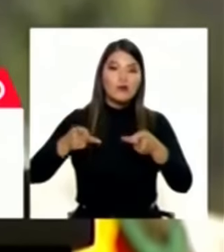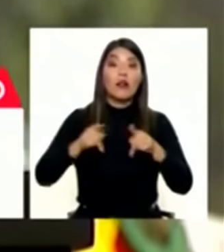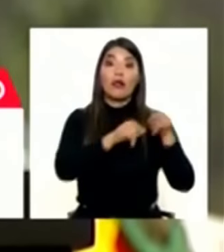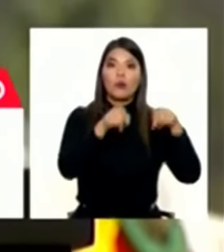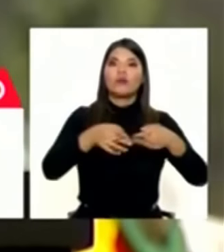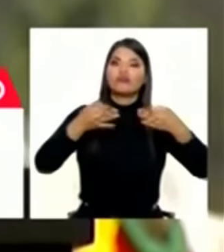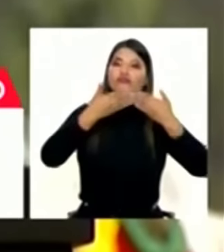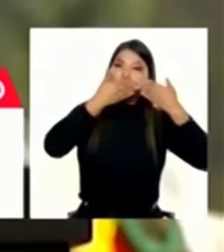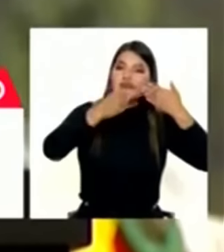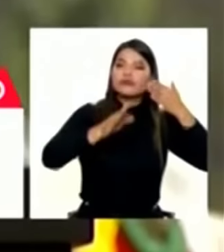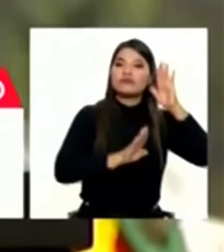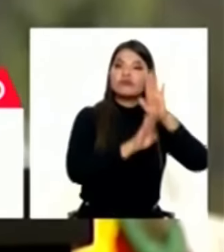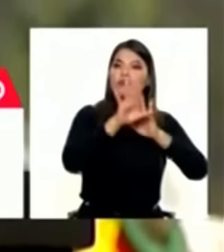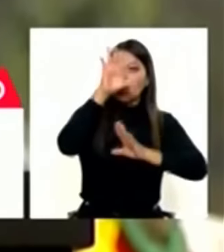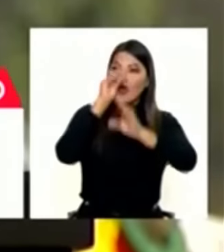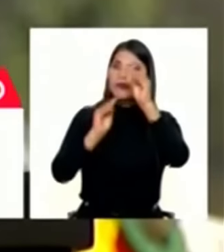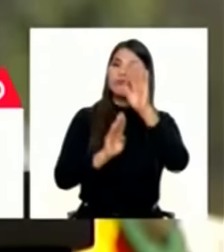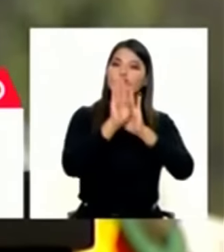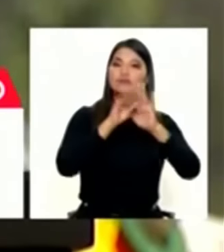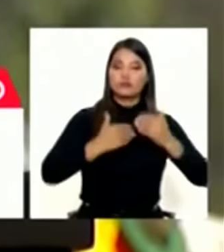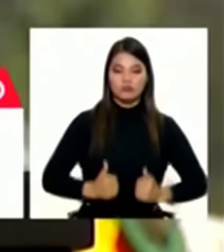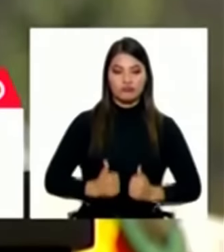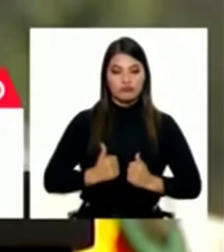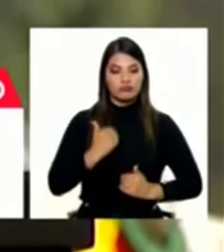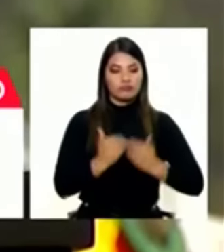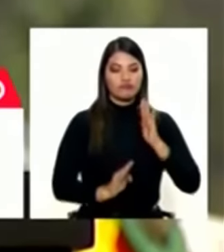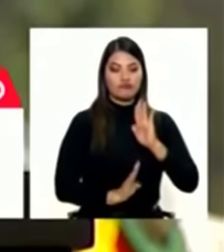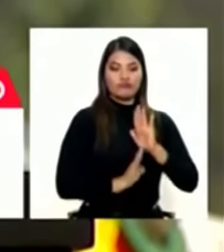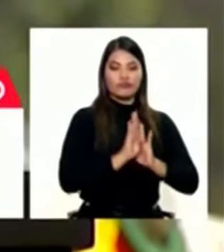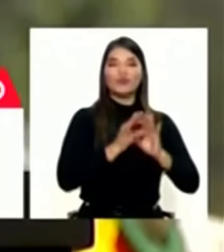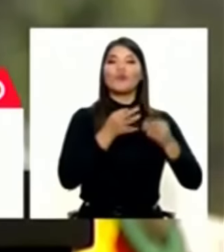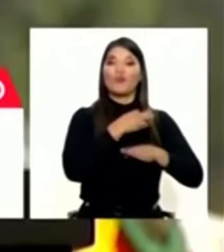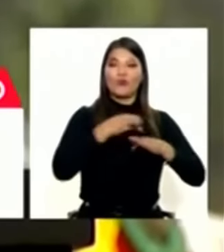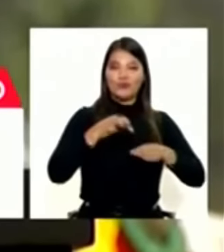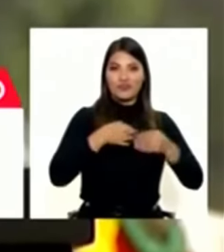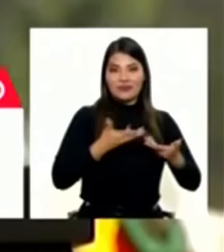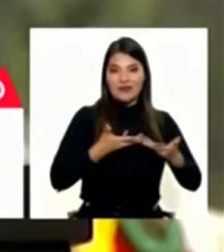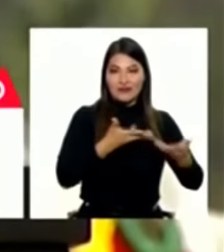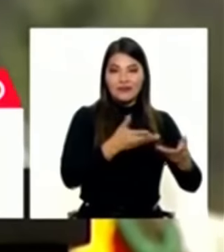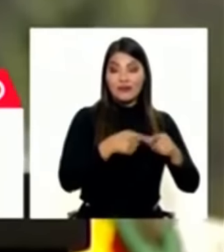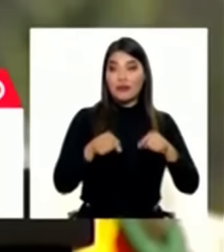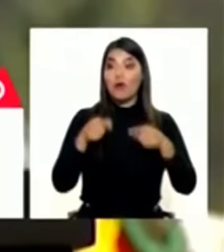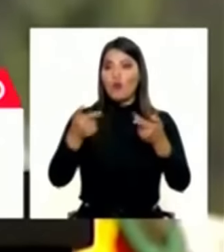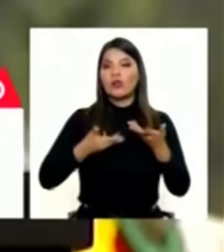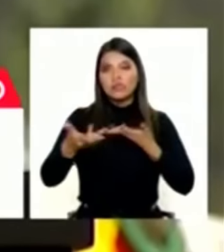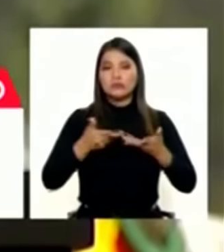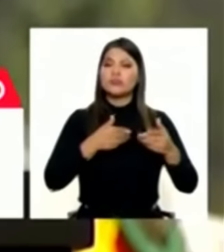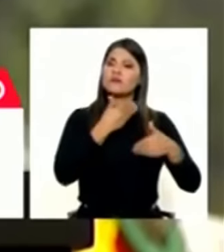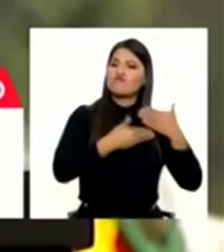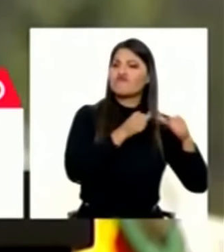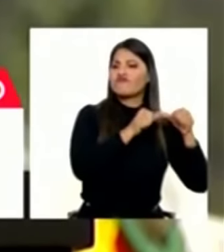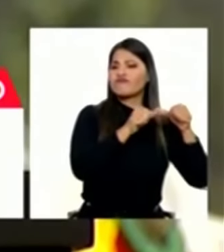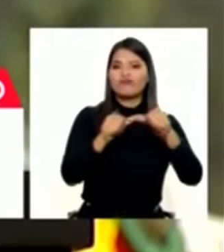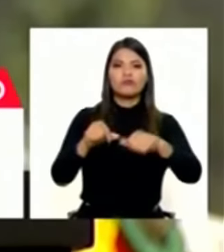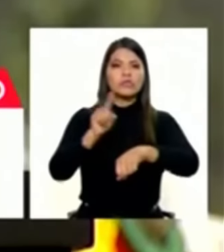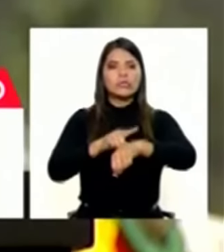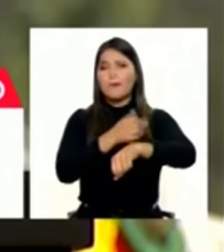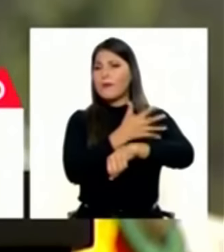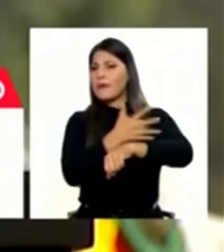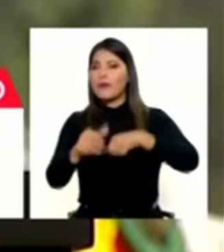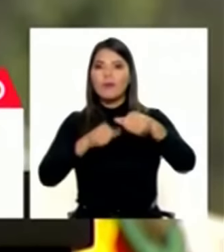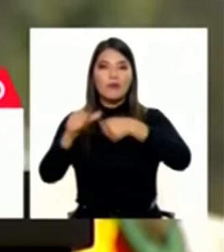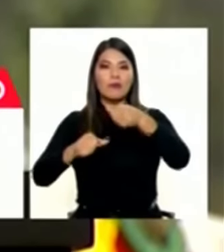de crecimiento profesional y de desarrollo personal. Con quienes estamos en servicio activo, estamos